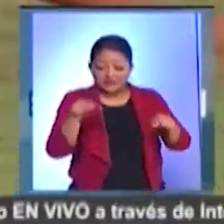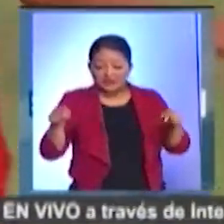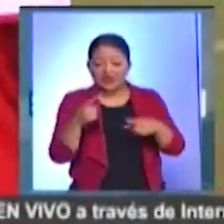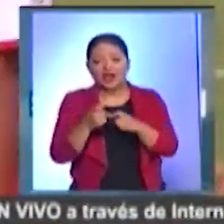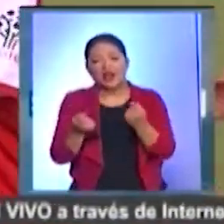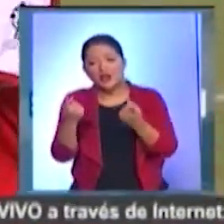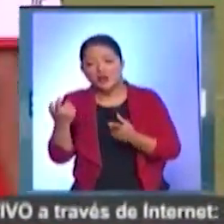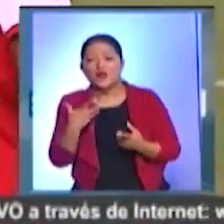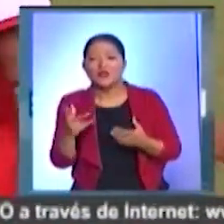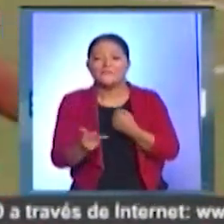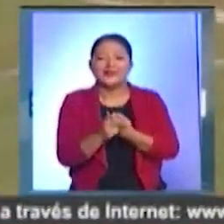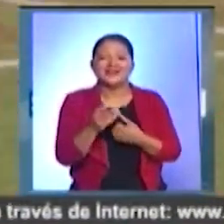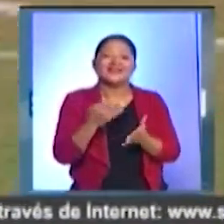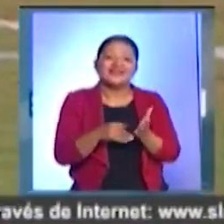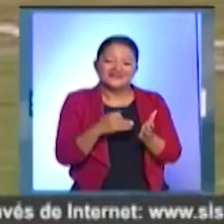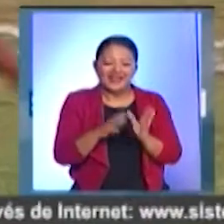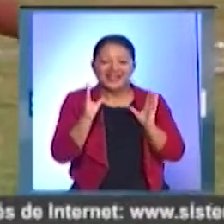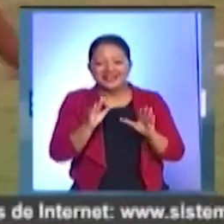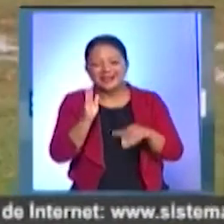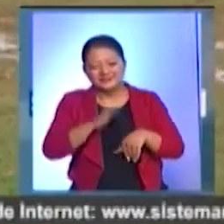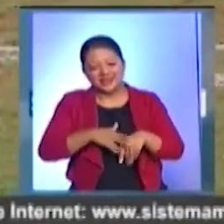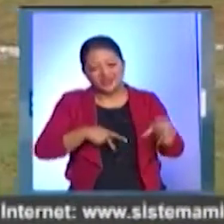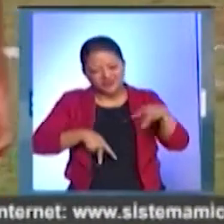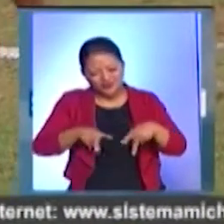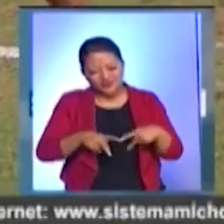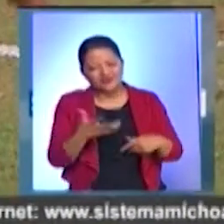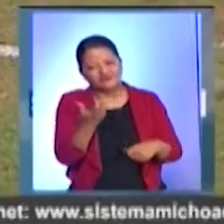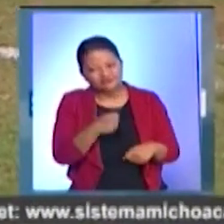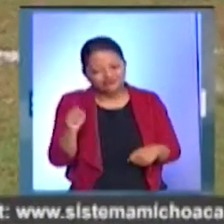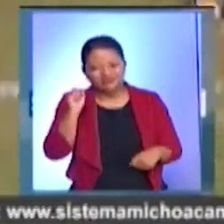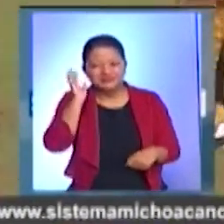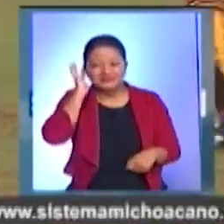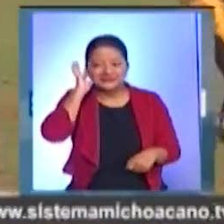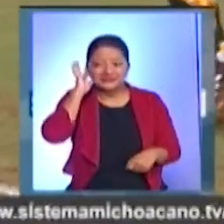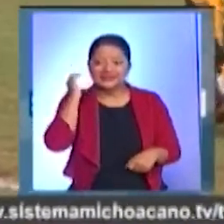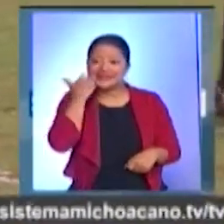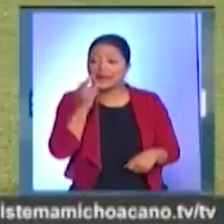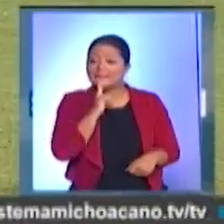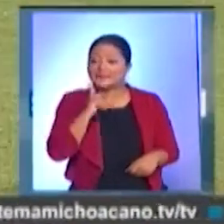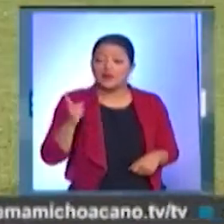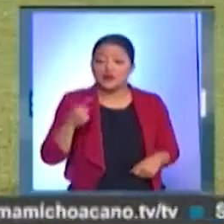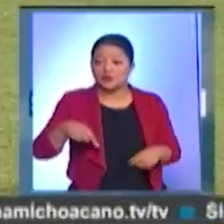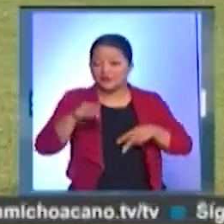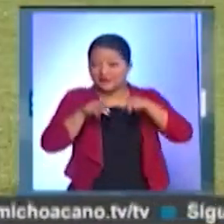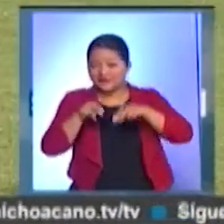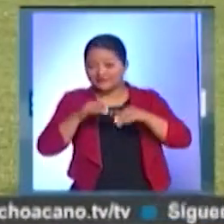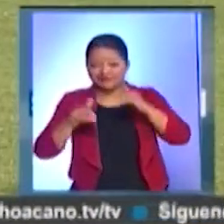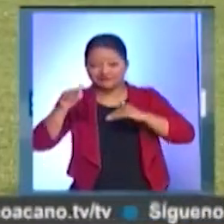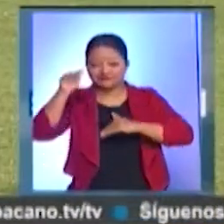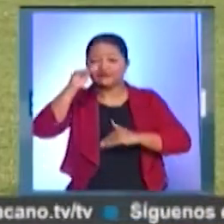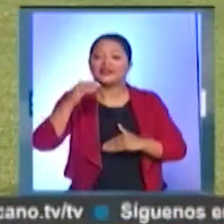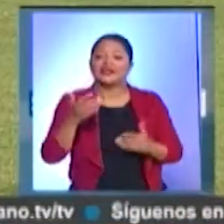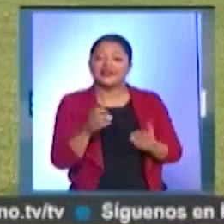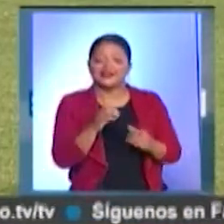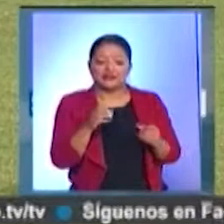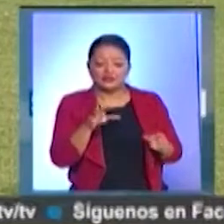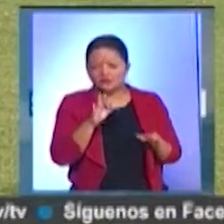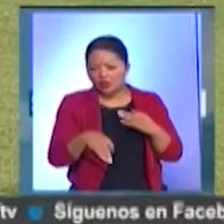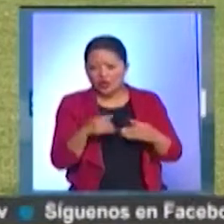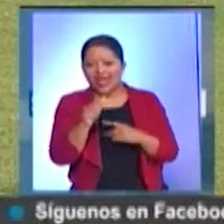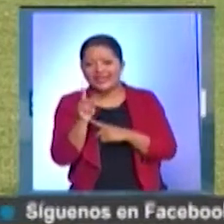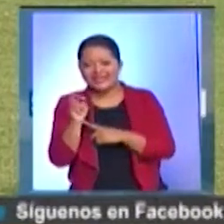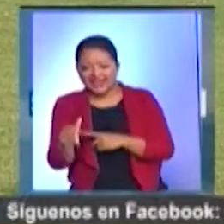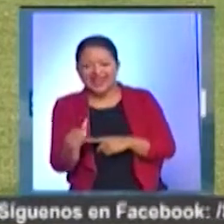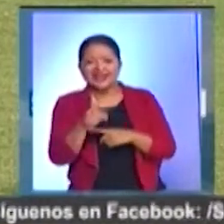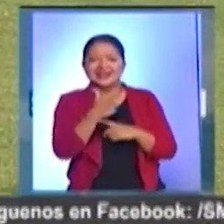nuestro país falta preparación en el ámbito del fútbol y ellos buscarán que mejoren su nivel completa en el cuerpo técnico adrián adame y grabiel mendoza